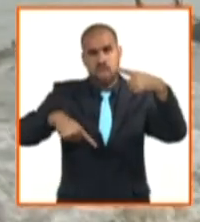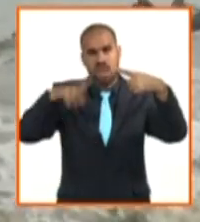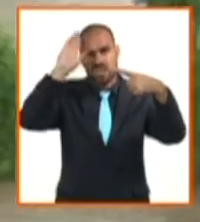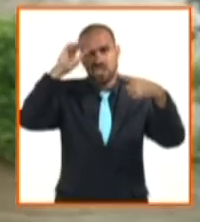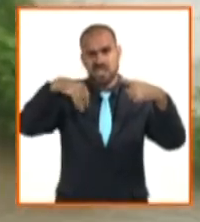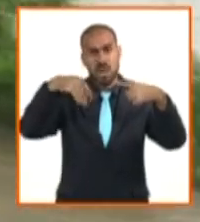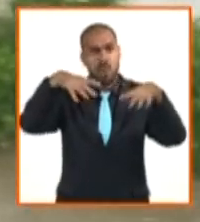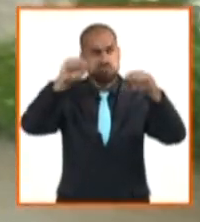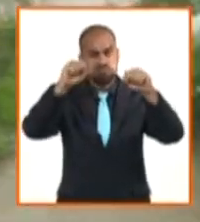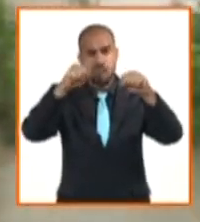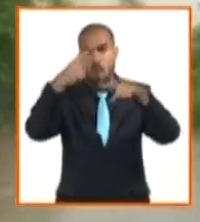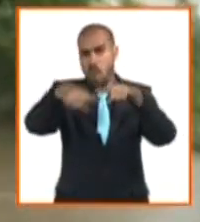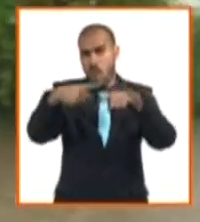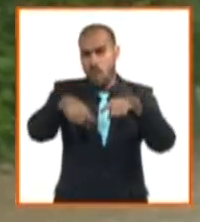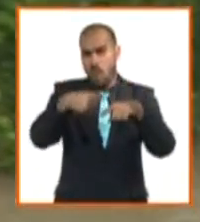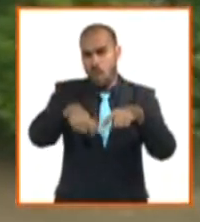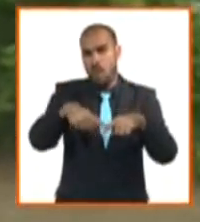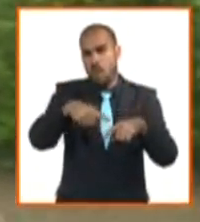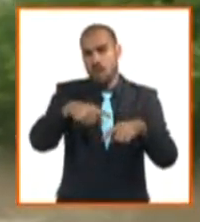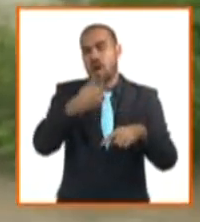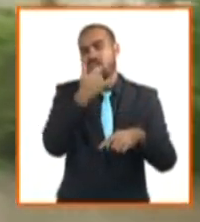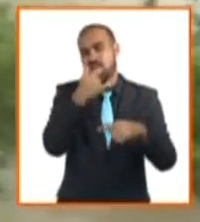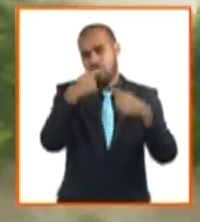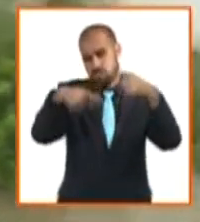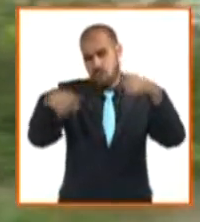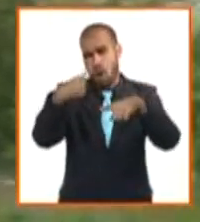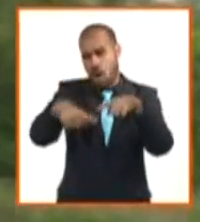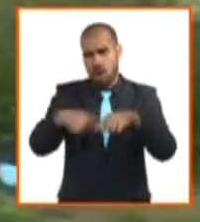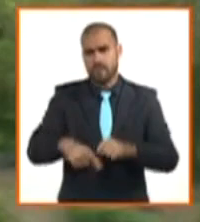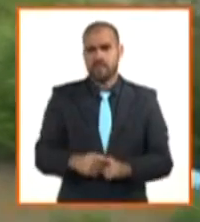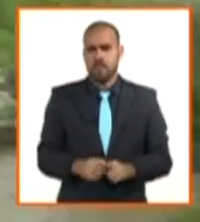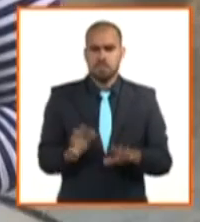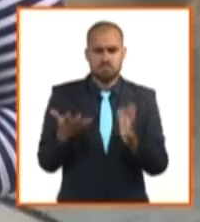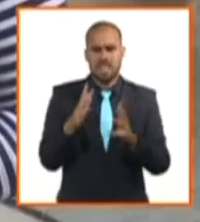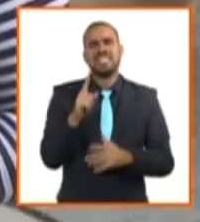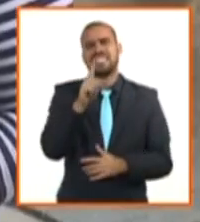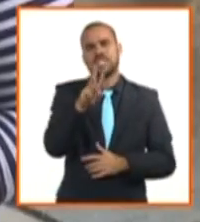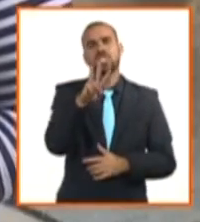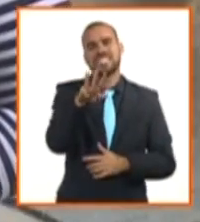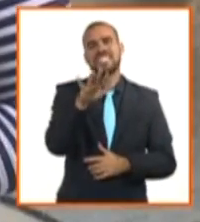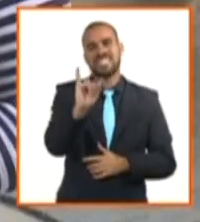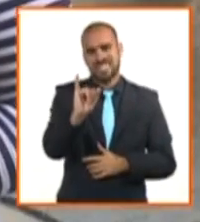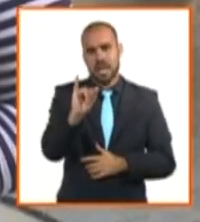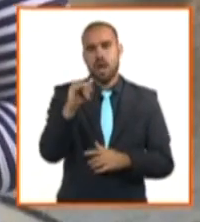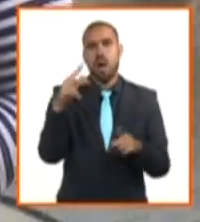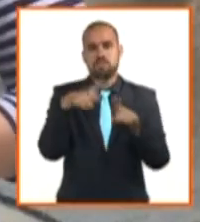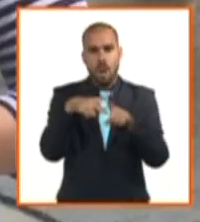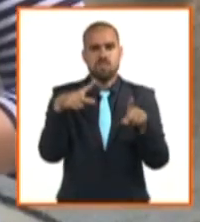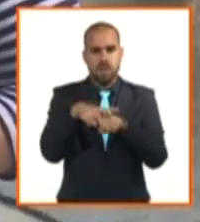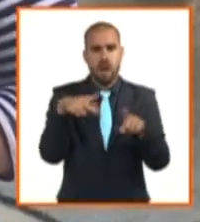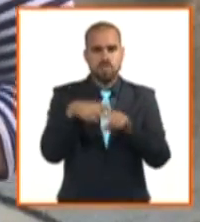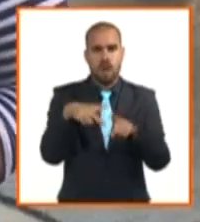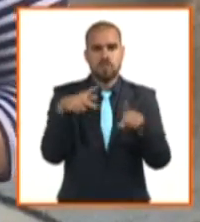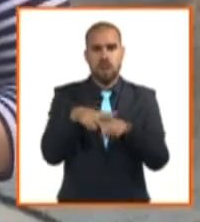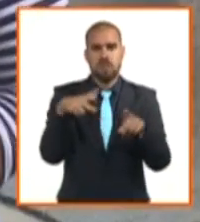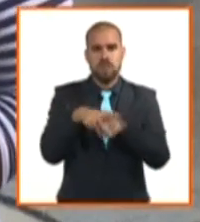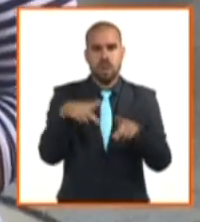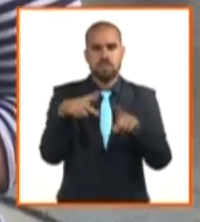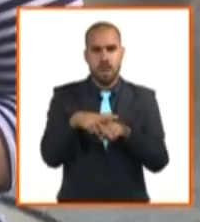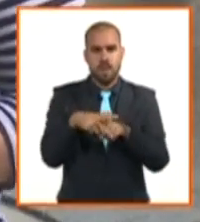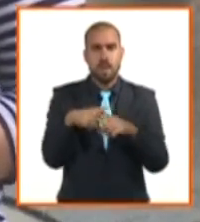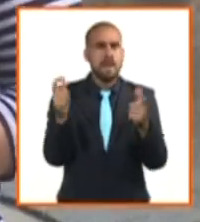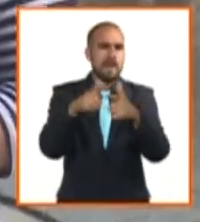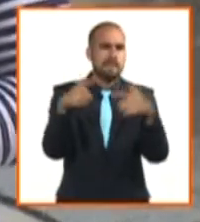debido a serias afectaciones están estimándose alrededor de 136 interrupciones sobre todo en circuitos en ubicados en los